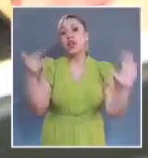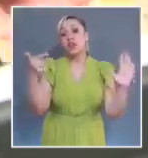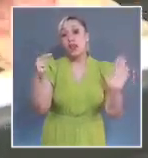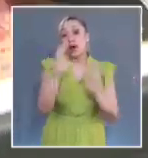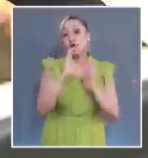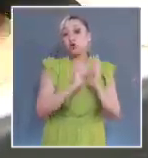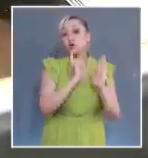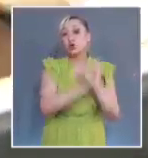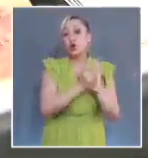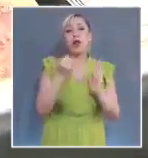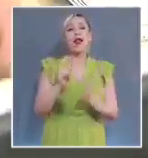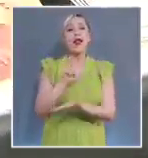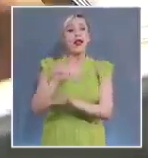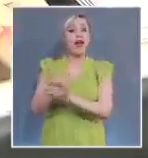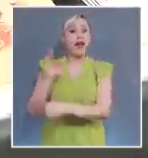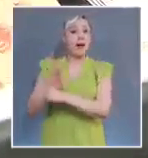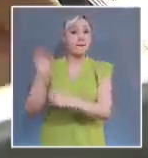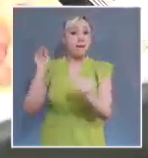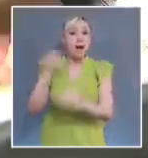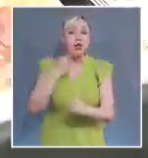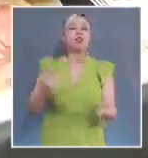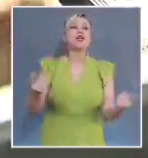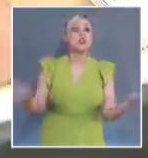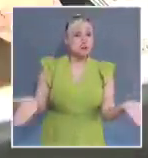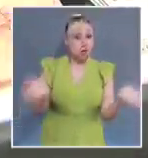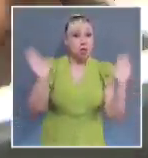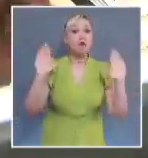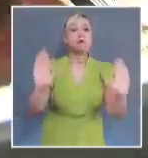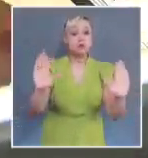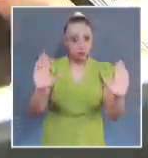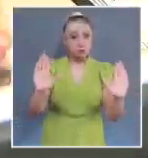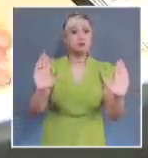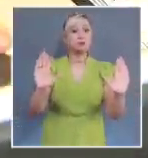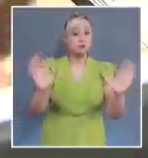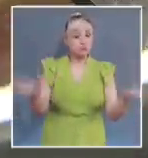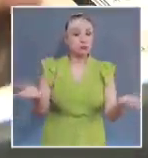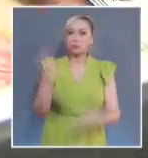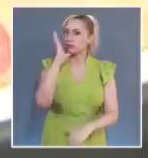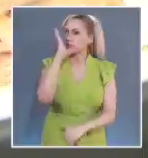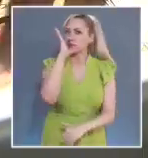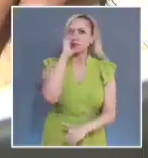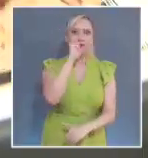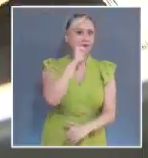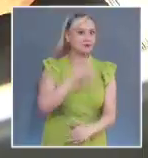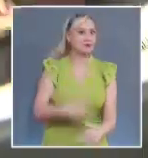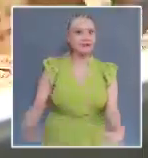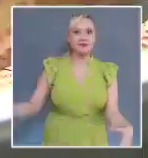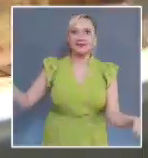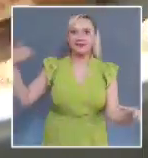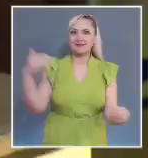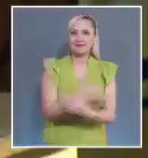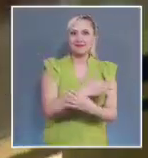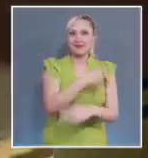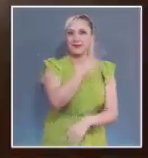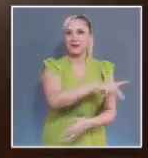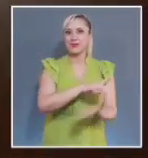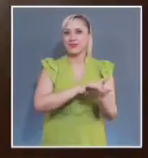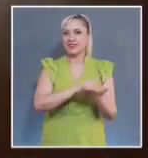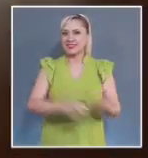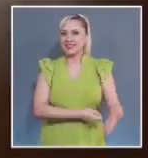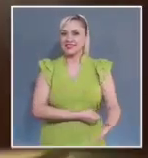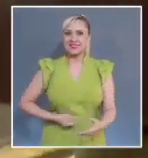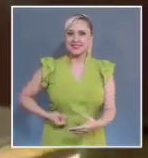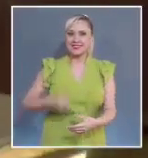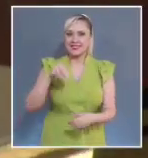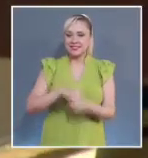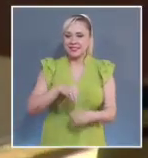excepcional que procede cuando las afectaciones de un acto impiden el ejercicio de algún derecho sustantivo, cuando se acepta